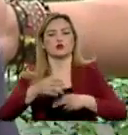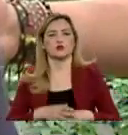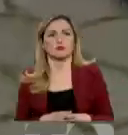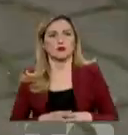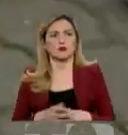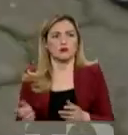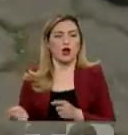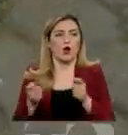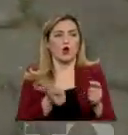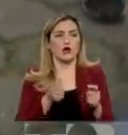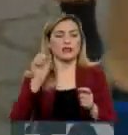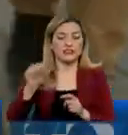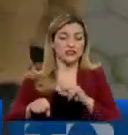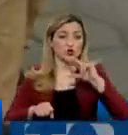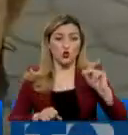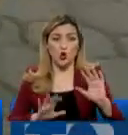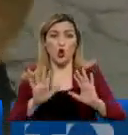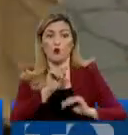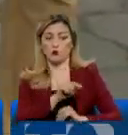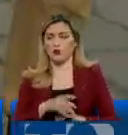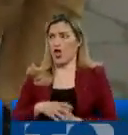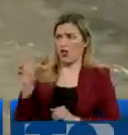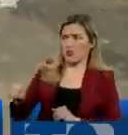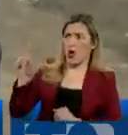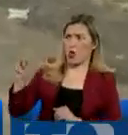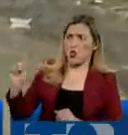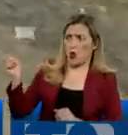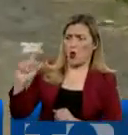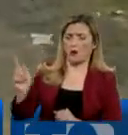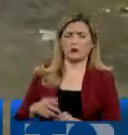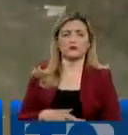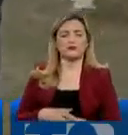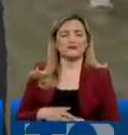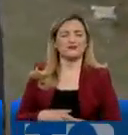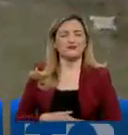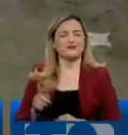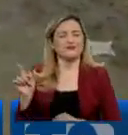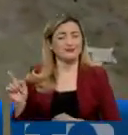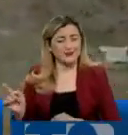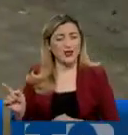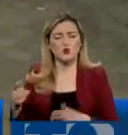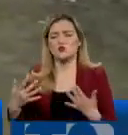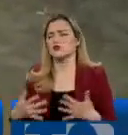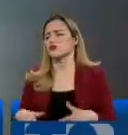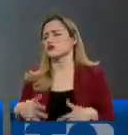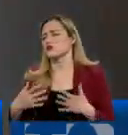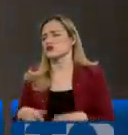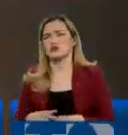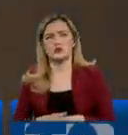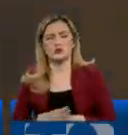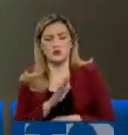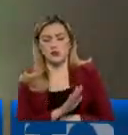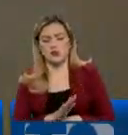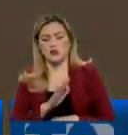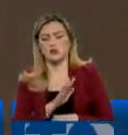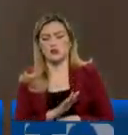con mi persona. Ese es el desgarrador testimonio de quien llamaremos Mario, hombre que durante varios días tuvo que padecer la incertidumbre de estar